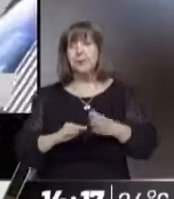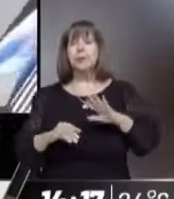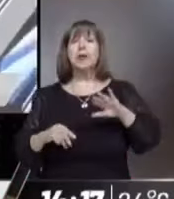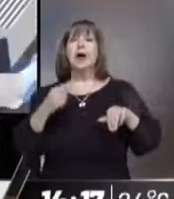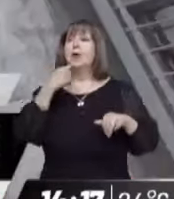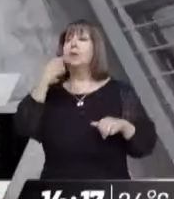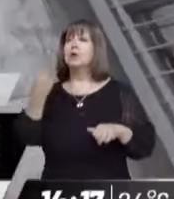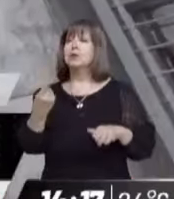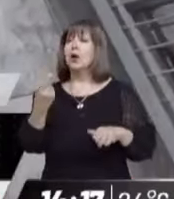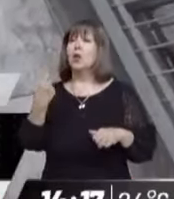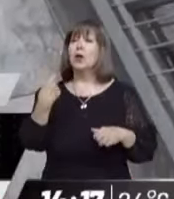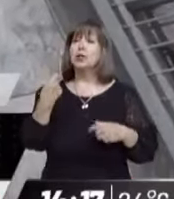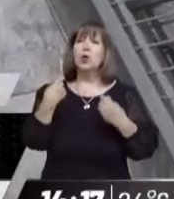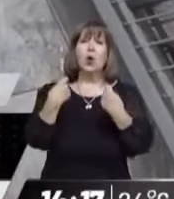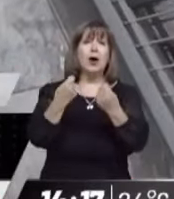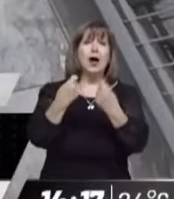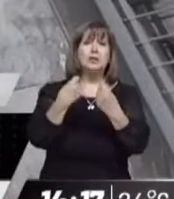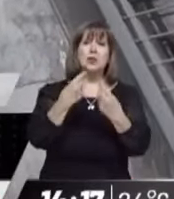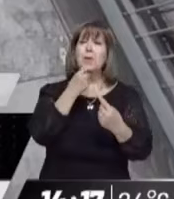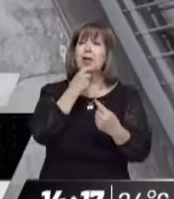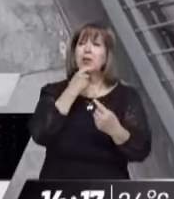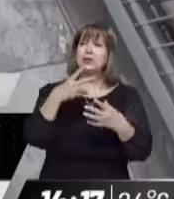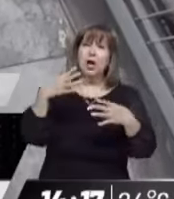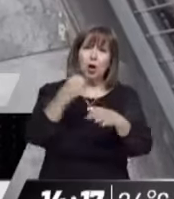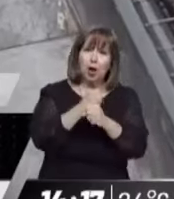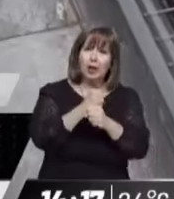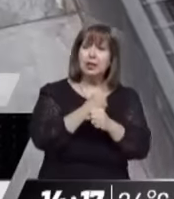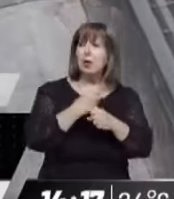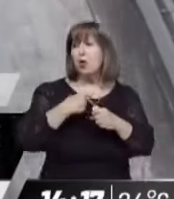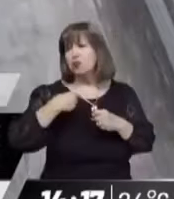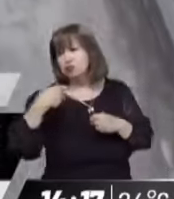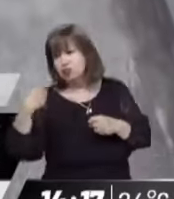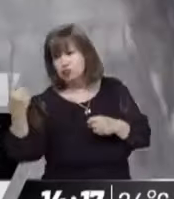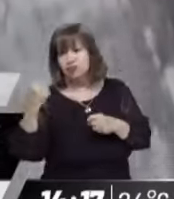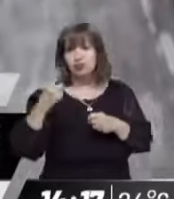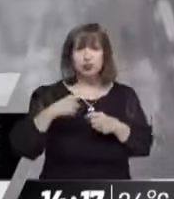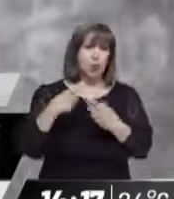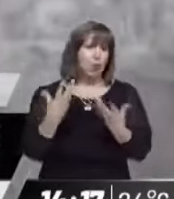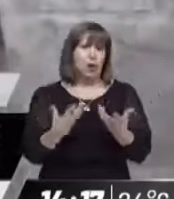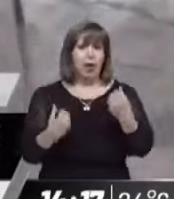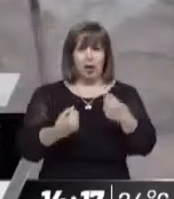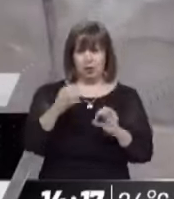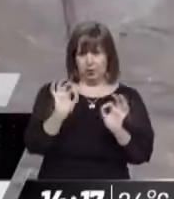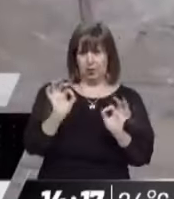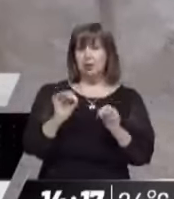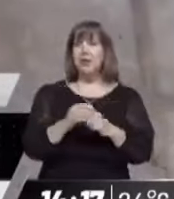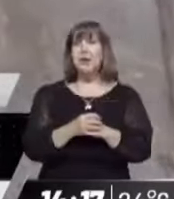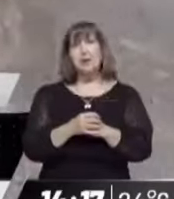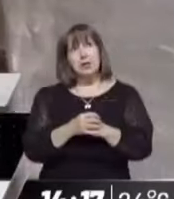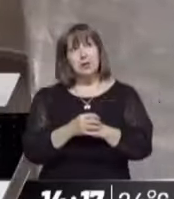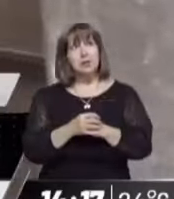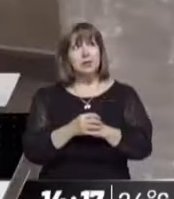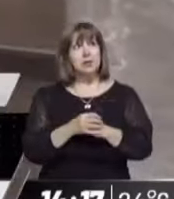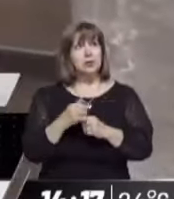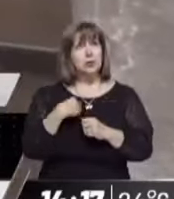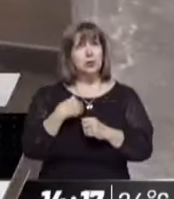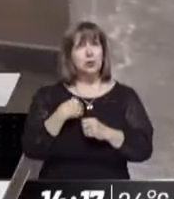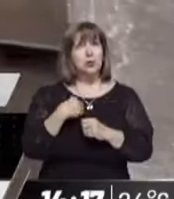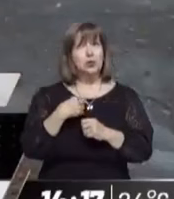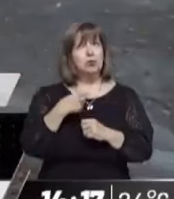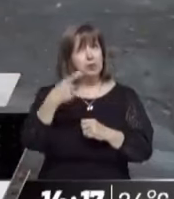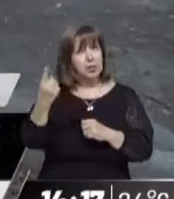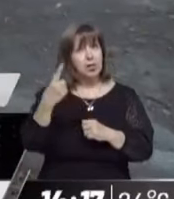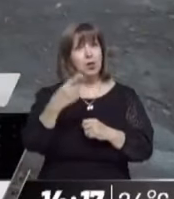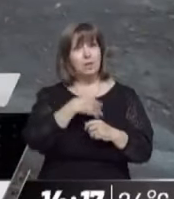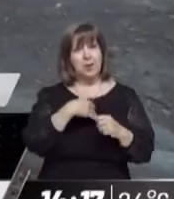cuánto hay que gastar para ir hasta Mendoza en colectivo aquel que no tiene un vehículo y mire yo he estado